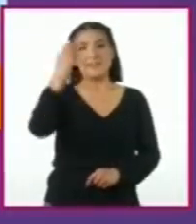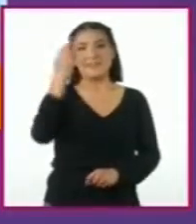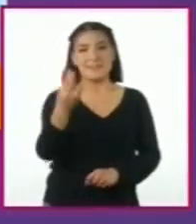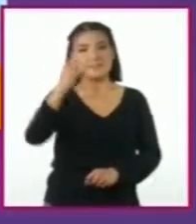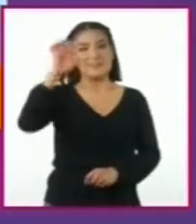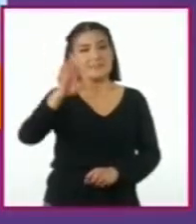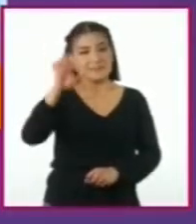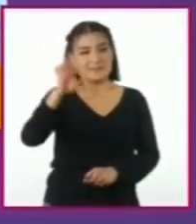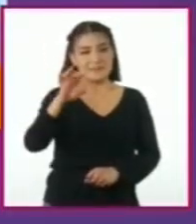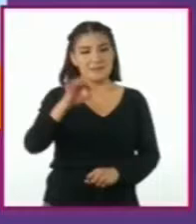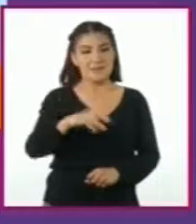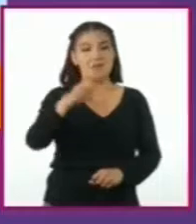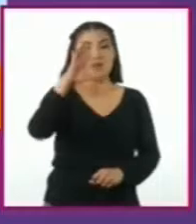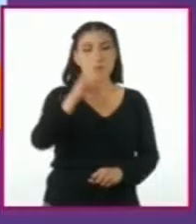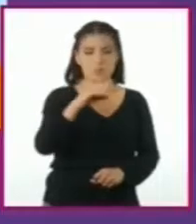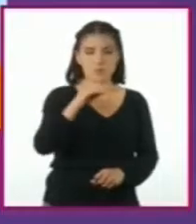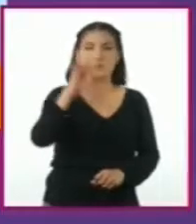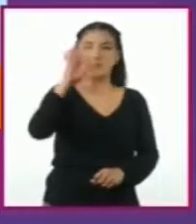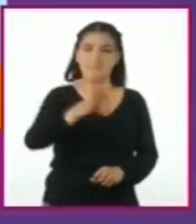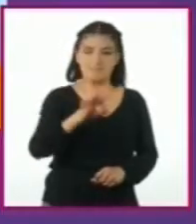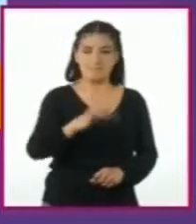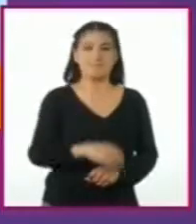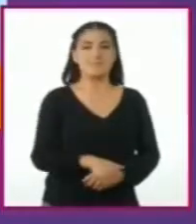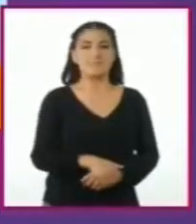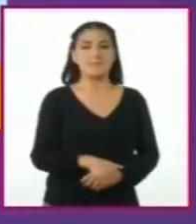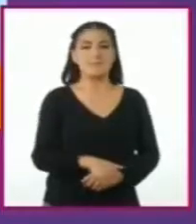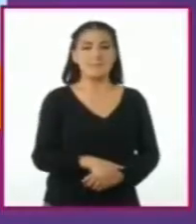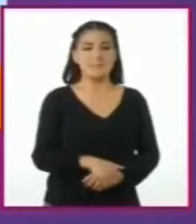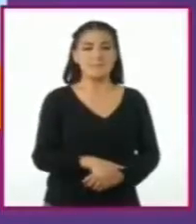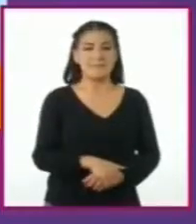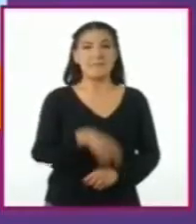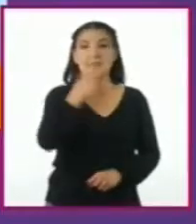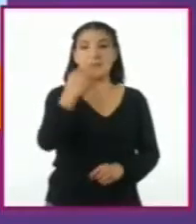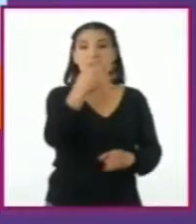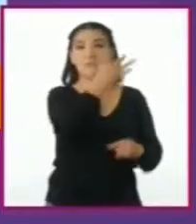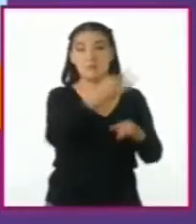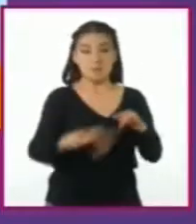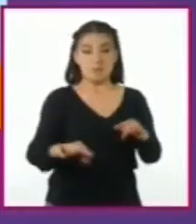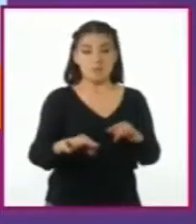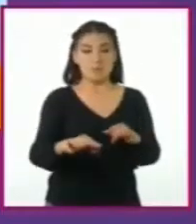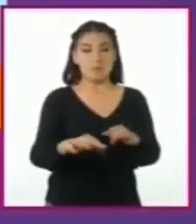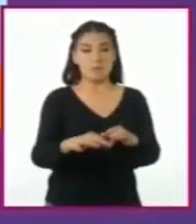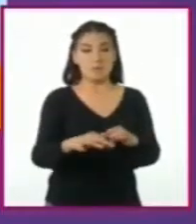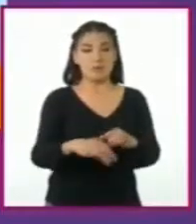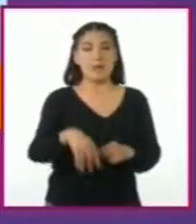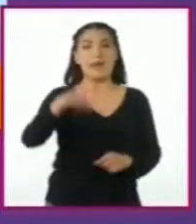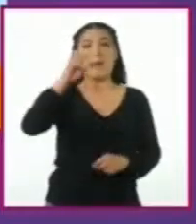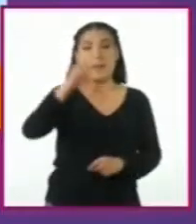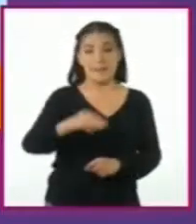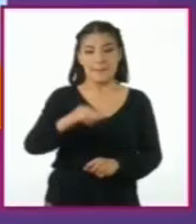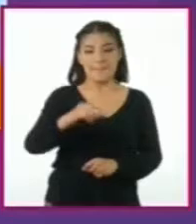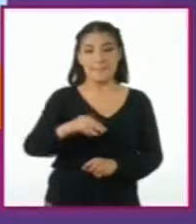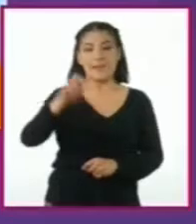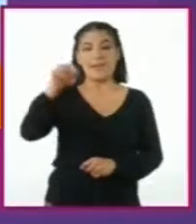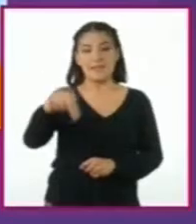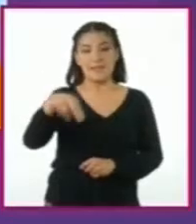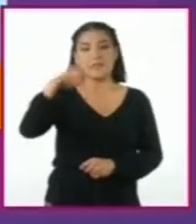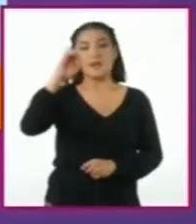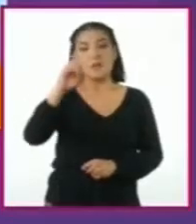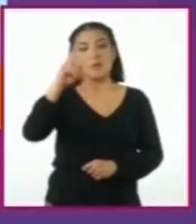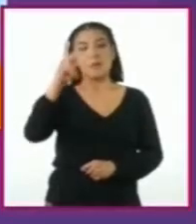grados y 90 grados. Por último, el cuadrilátero M, N, O,